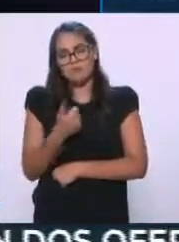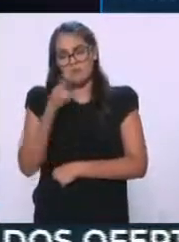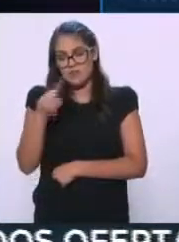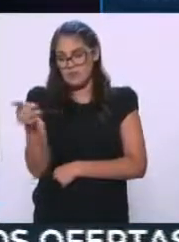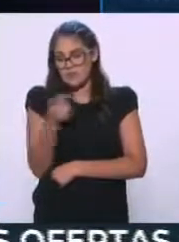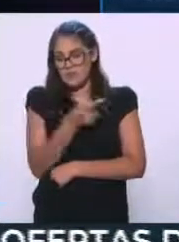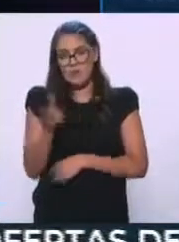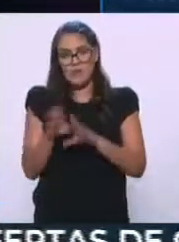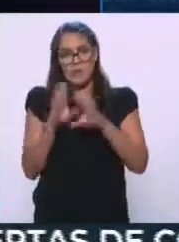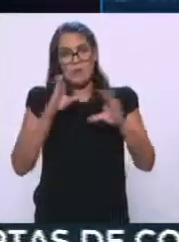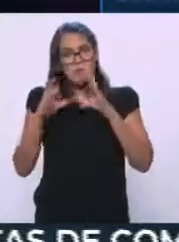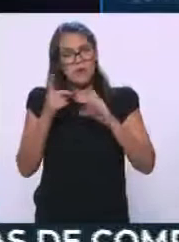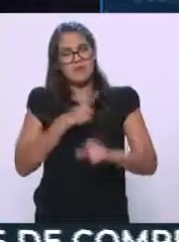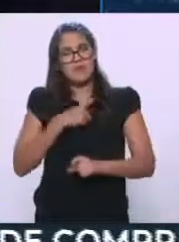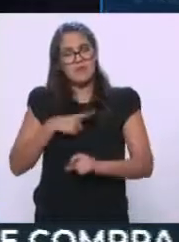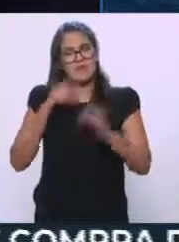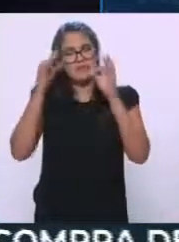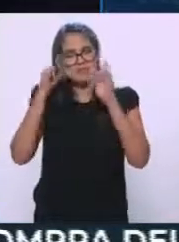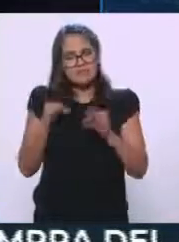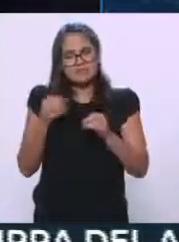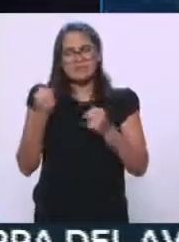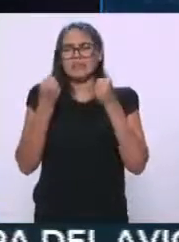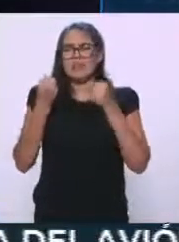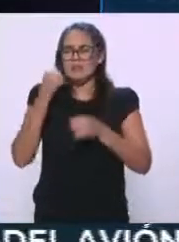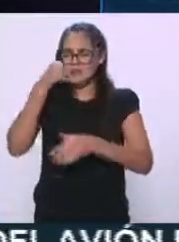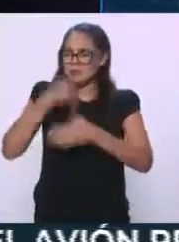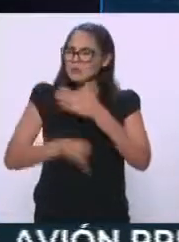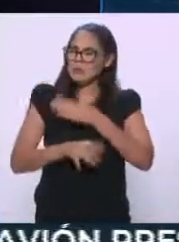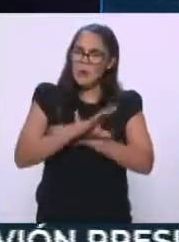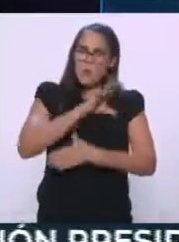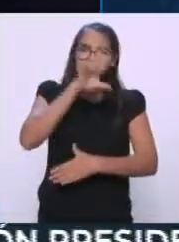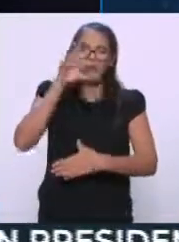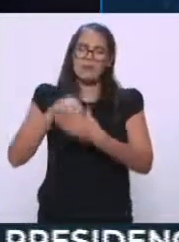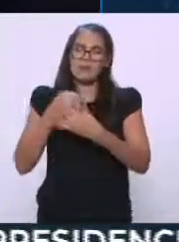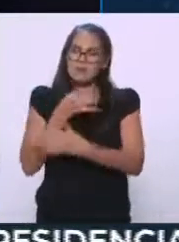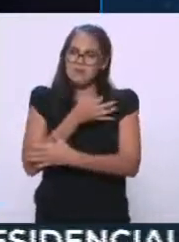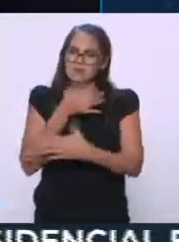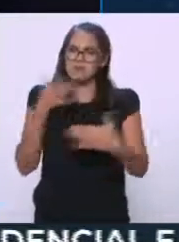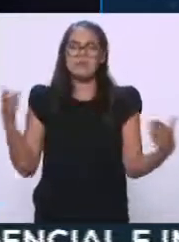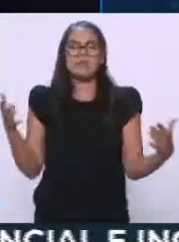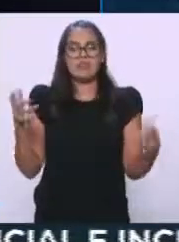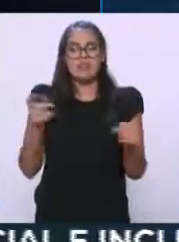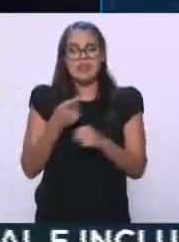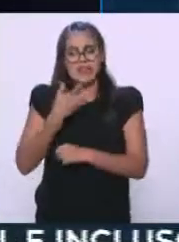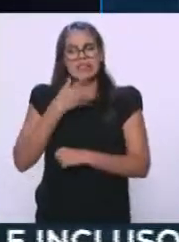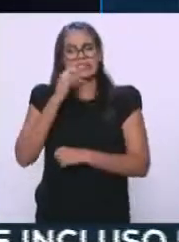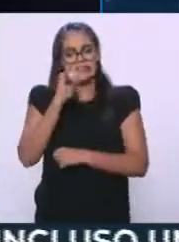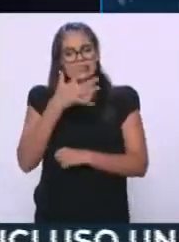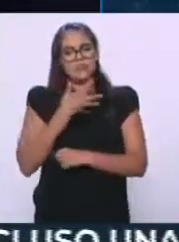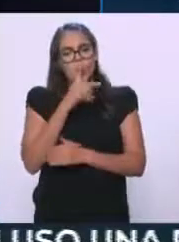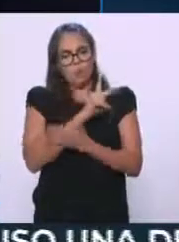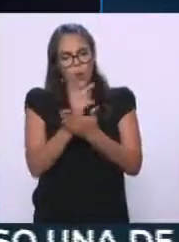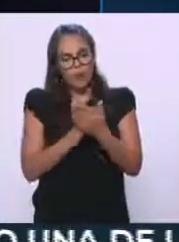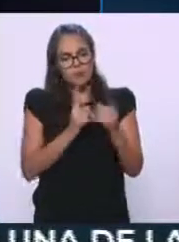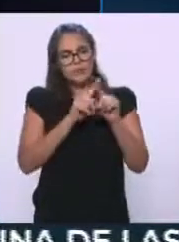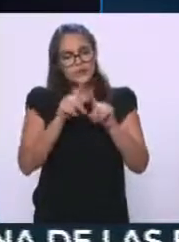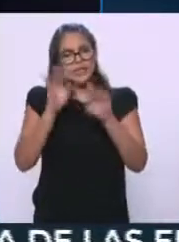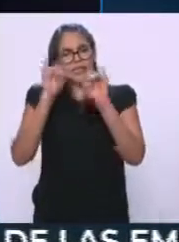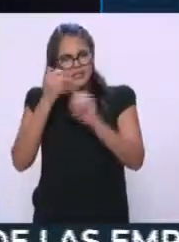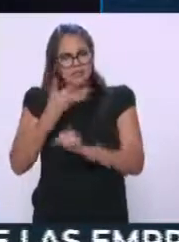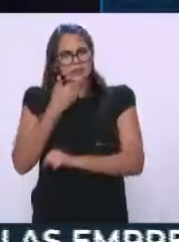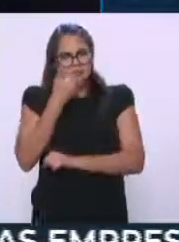comunicación debe ser más masiva. De alguna manera se habla del éxito de estos programas sociales, pero creo que sí debe haber una